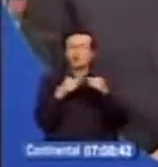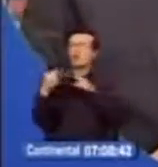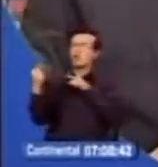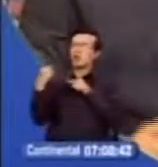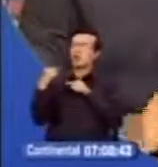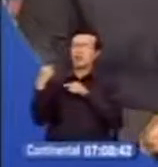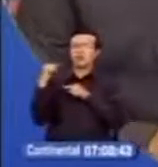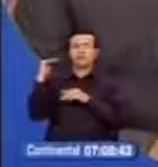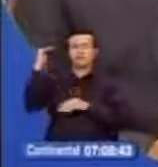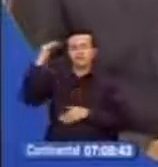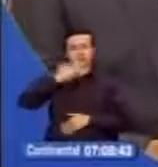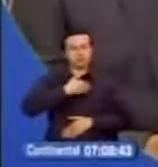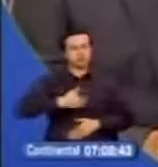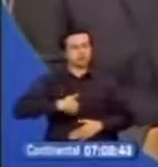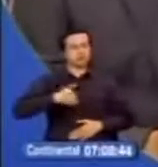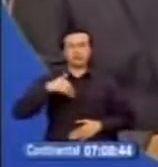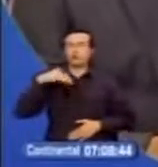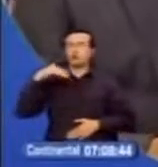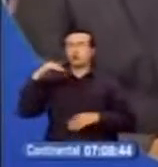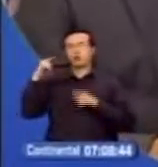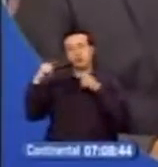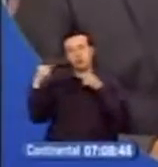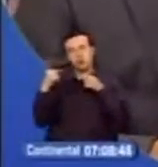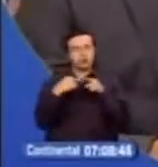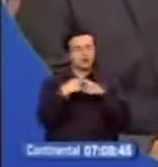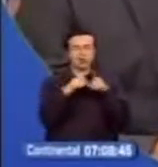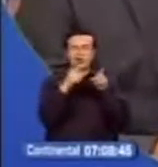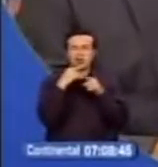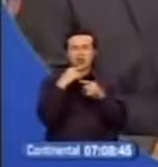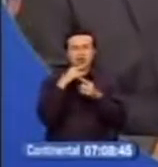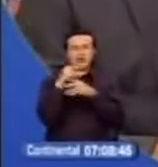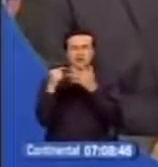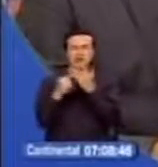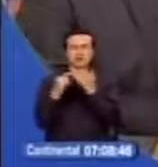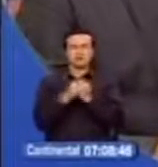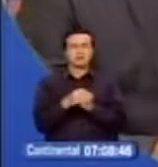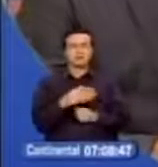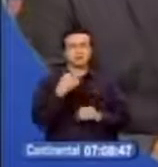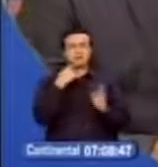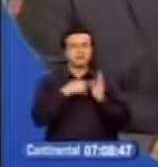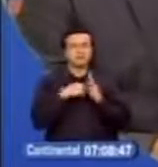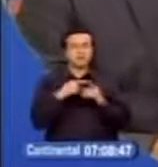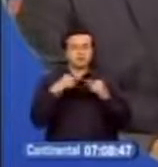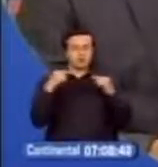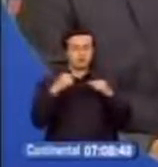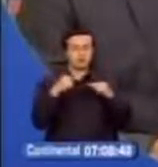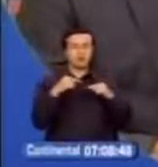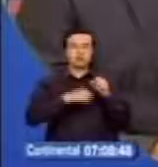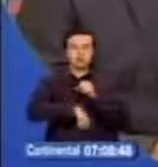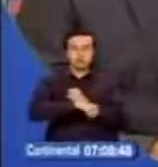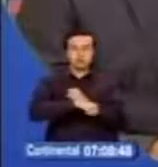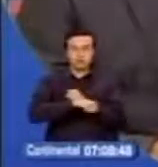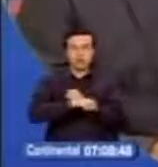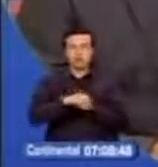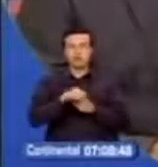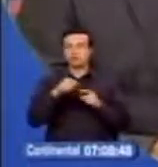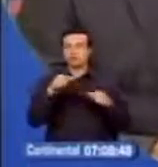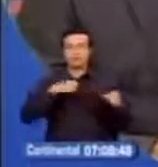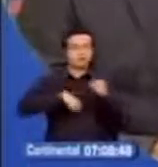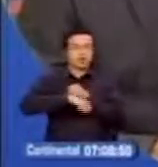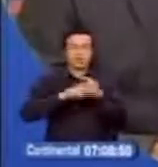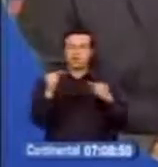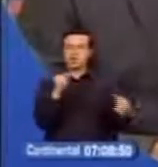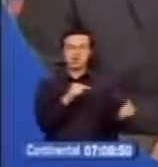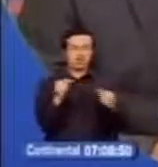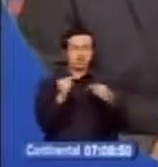están arriba dicen unas cosas, cuando están abajo dicen otras. Cuando estoy en el un lado de la cancha, pateo para el otro, si estoy en el otro, pateo